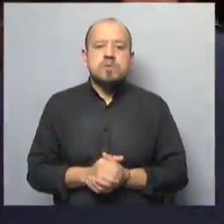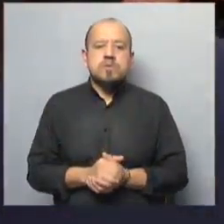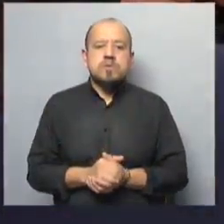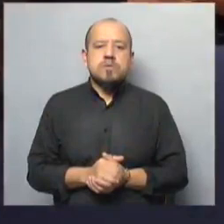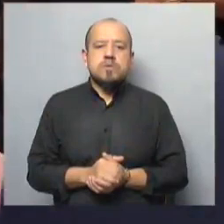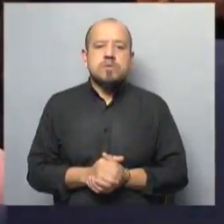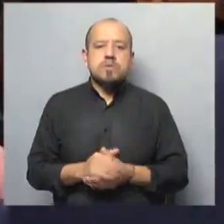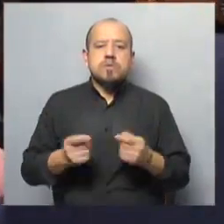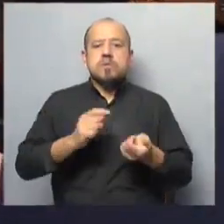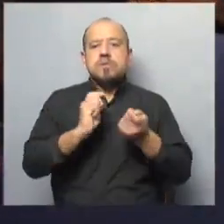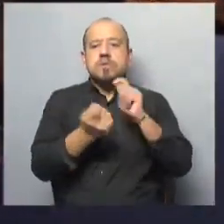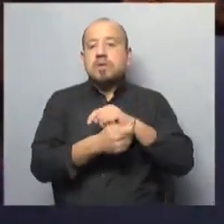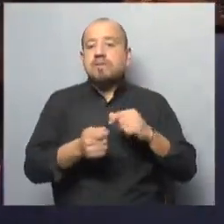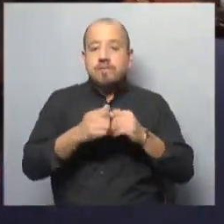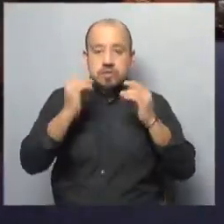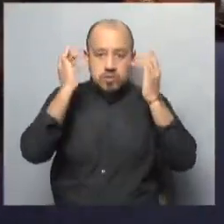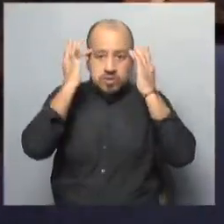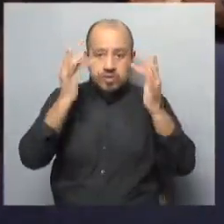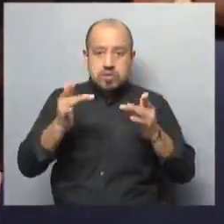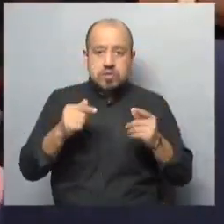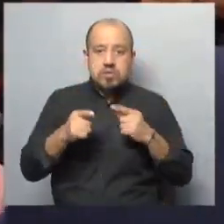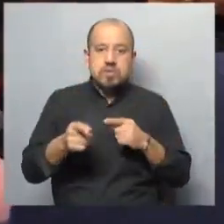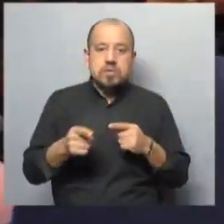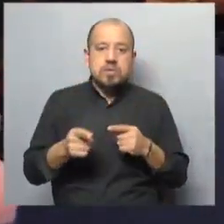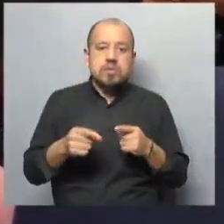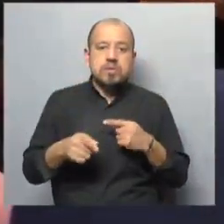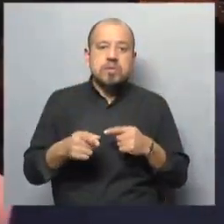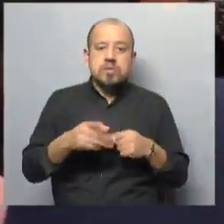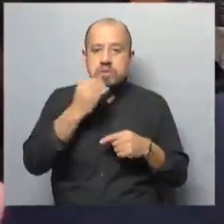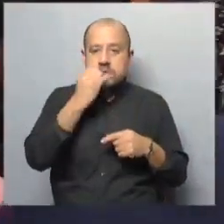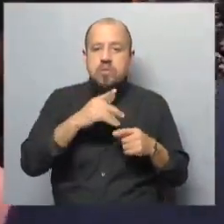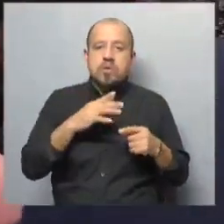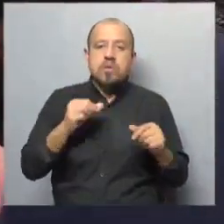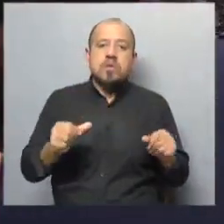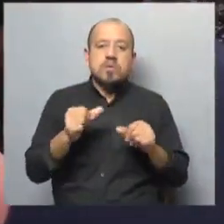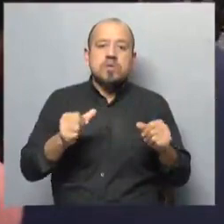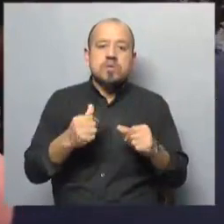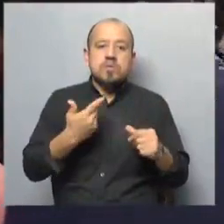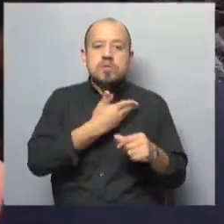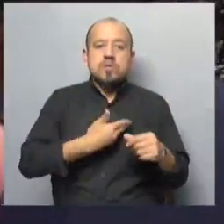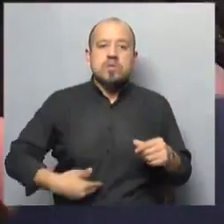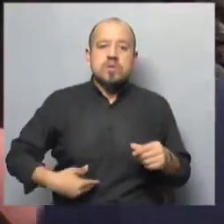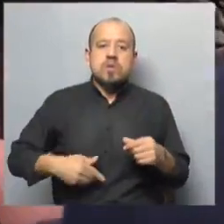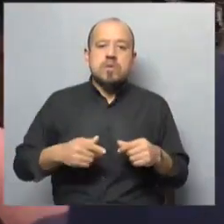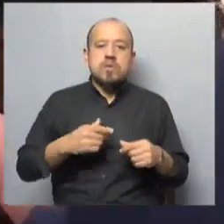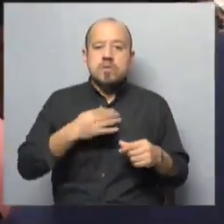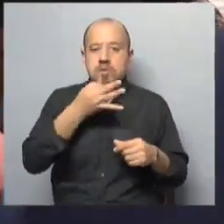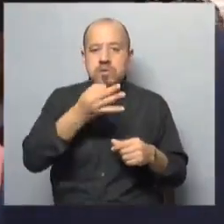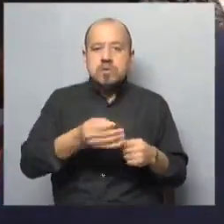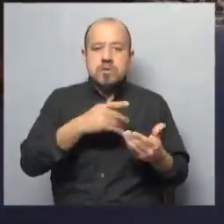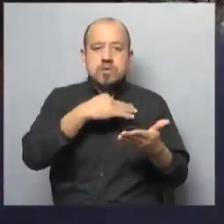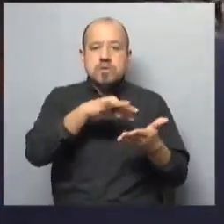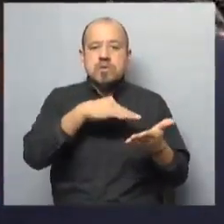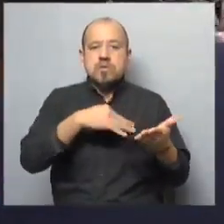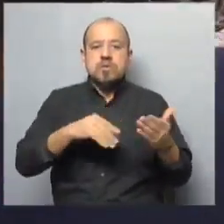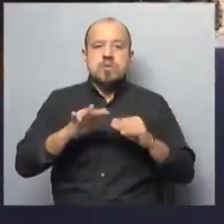La transformación educativa es una muy buena acción del gobierno. Yo les recomiendo que lean los 10